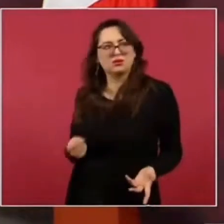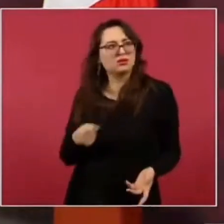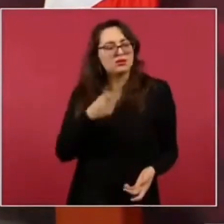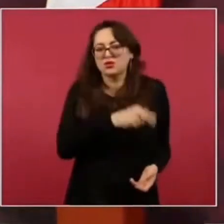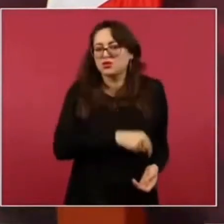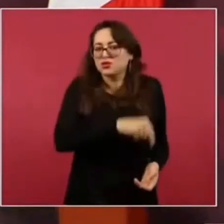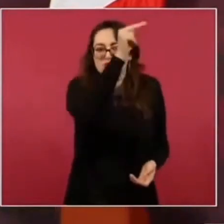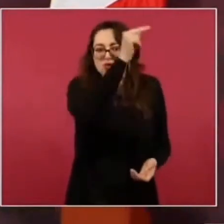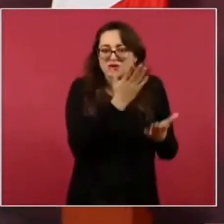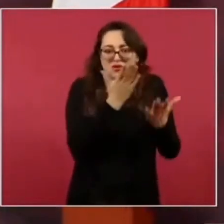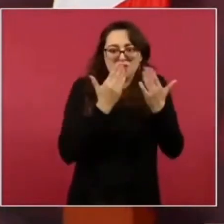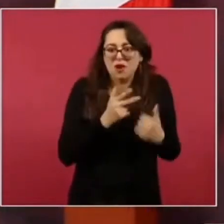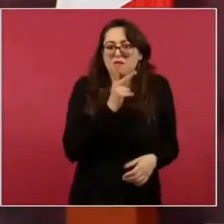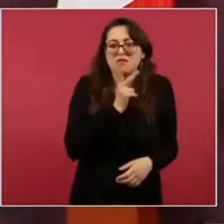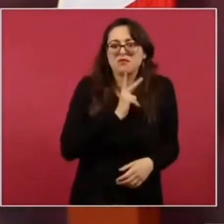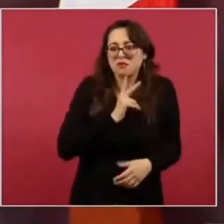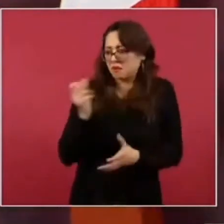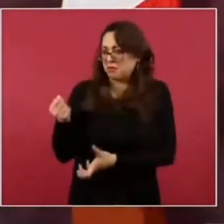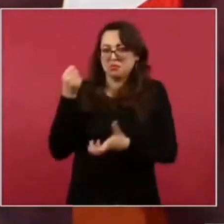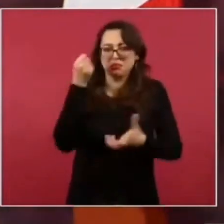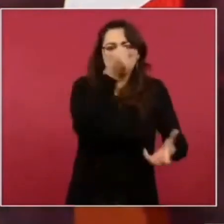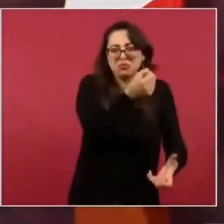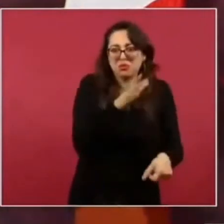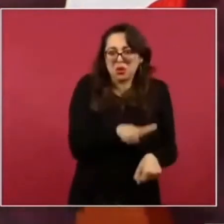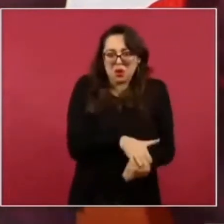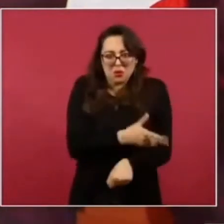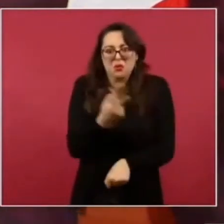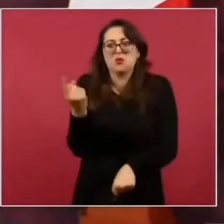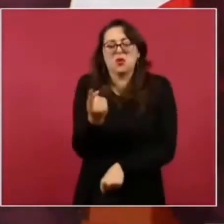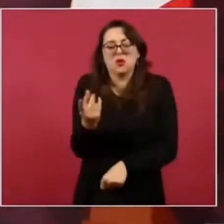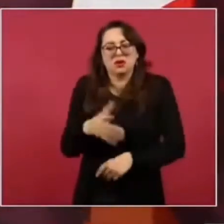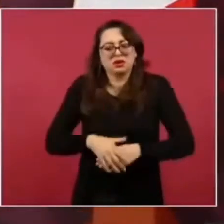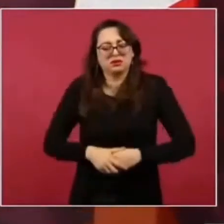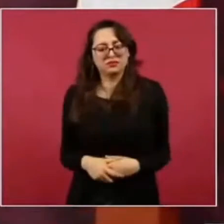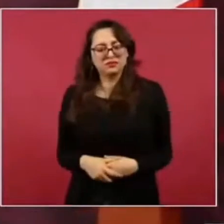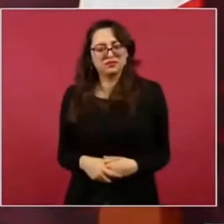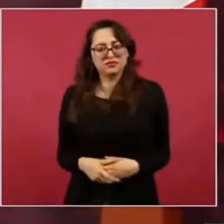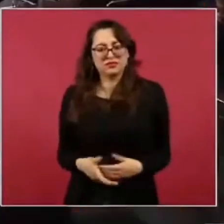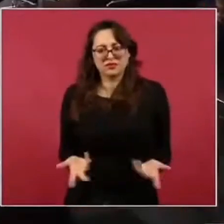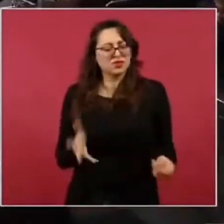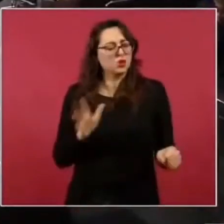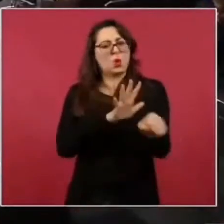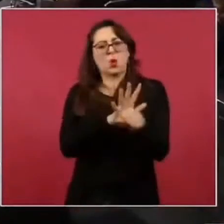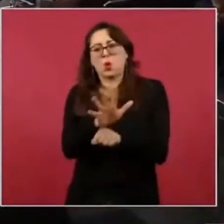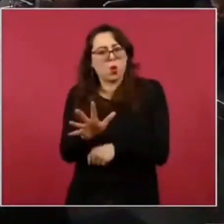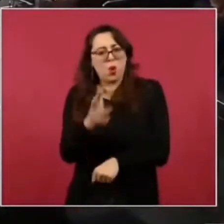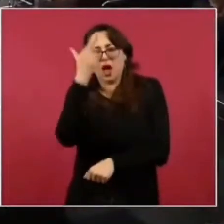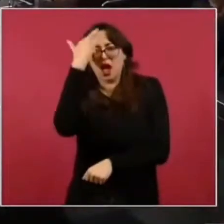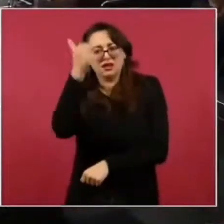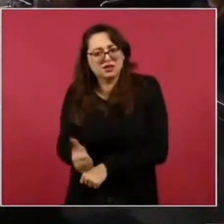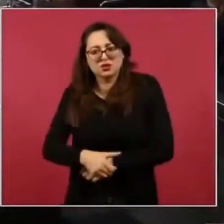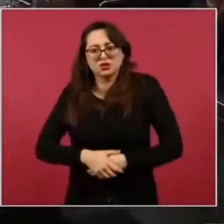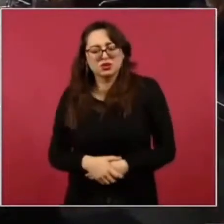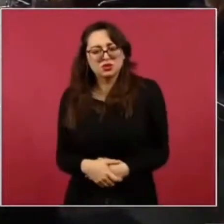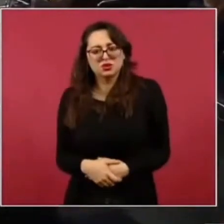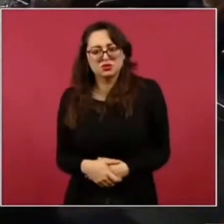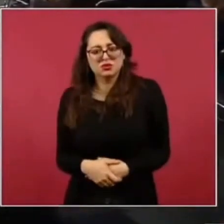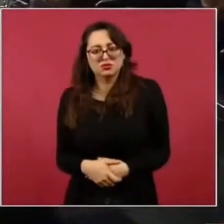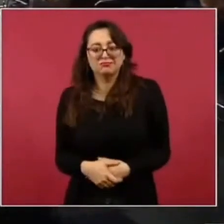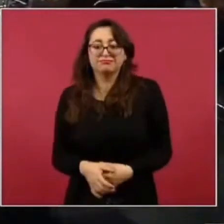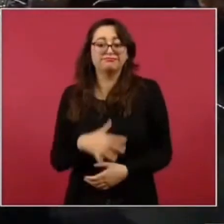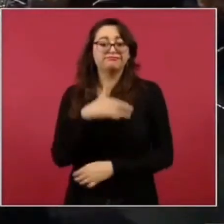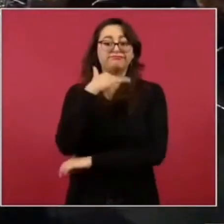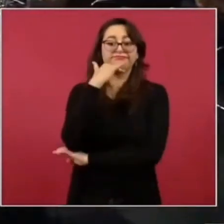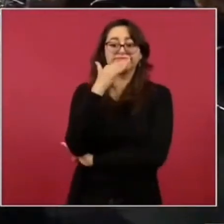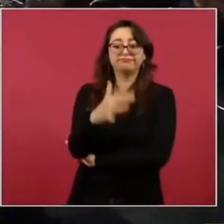aguas profundas. ¿Pero por qué esta irracionalidad? Por la corrupción,